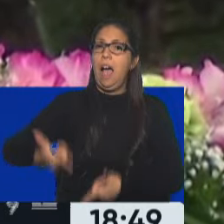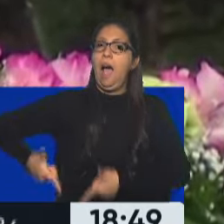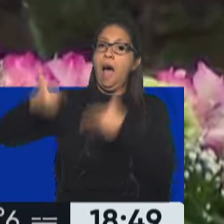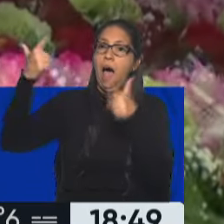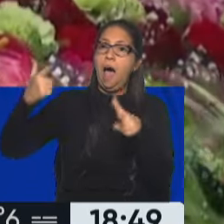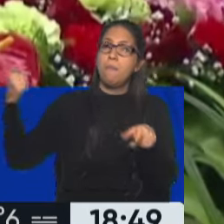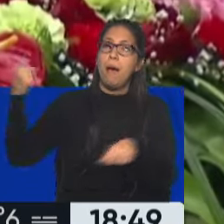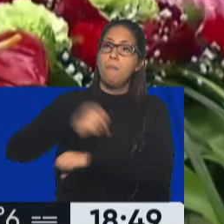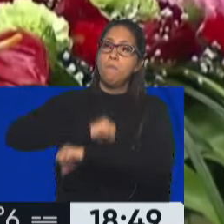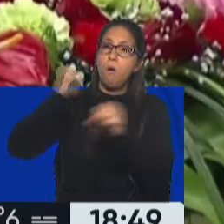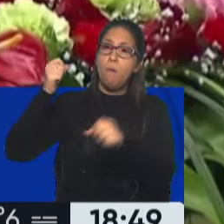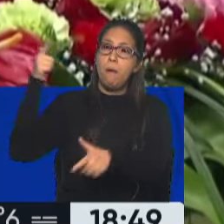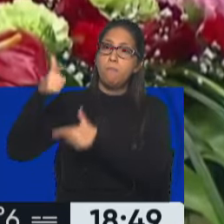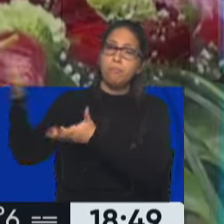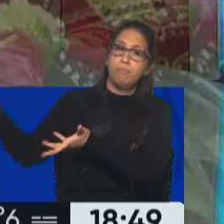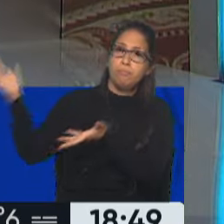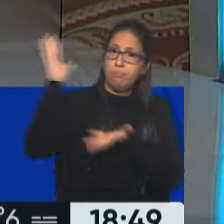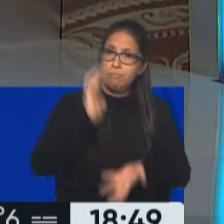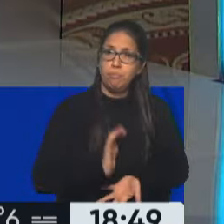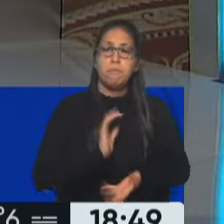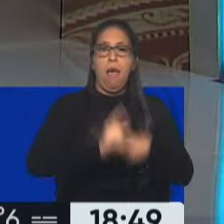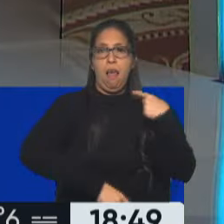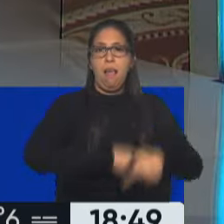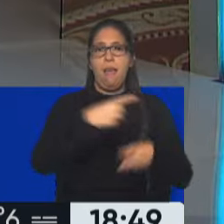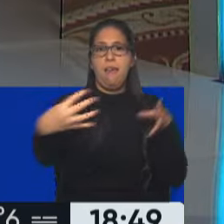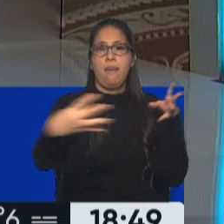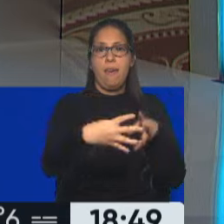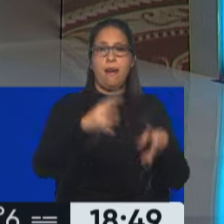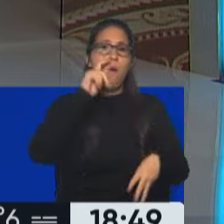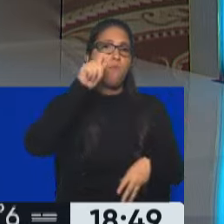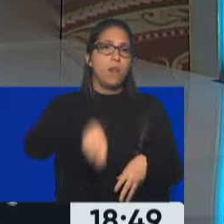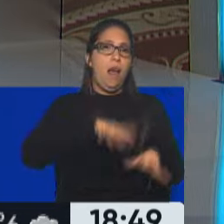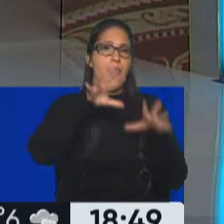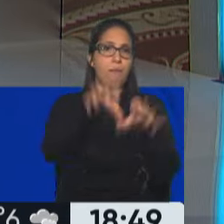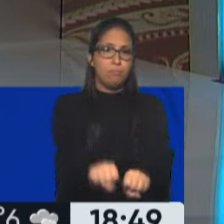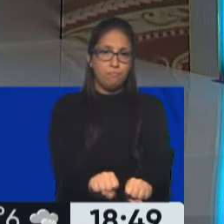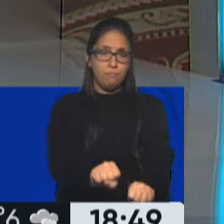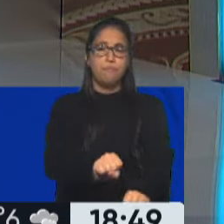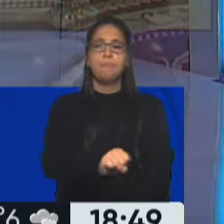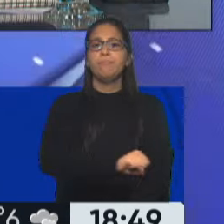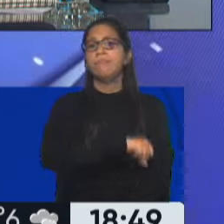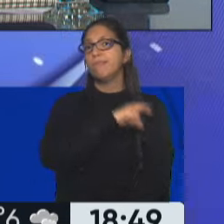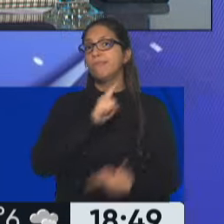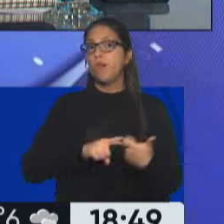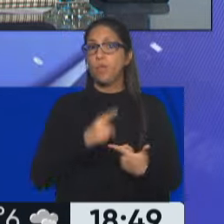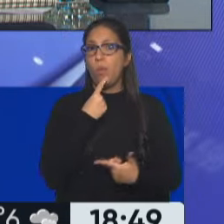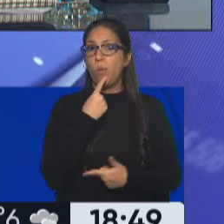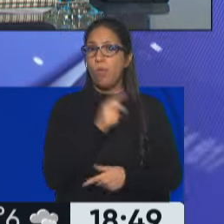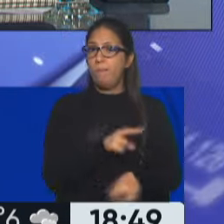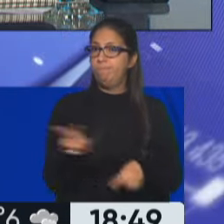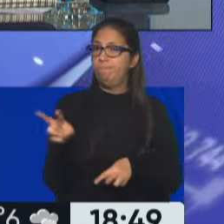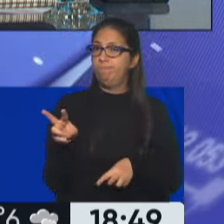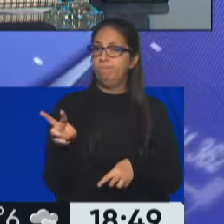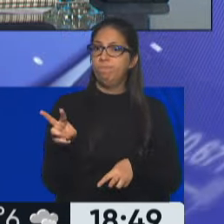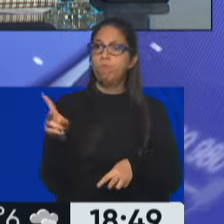para continuar con la guerra que, recordemos, lleva adelante en Ucrania, ¿no? Esto por un lado. La otra pregunta que se hacen es, bueno, ¿qué